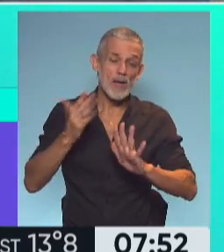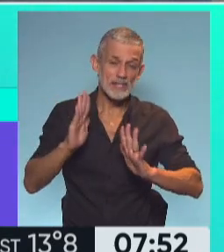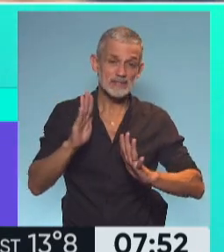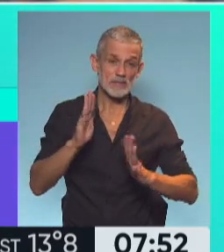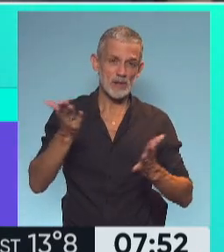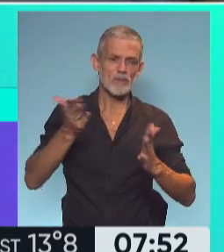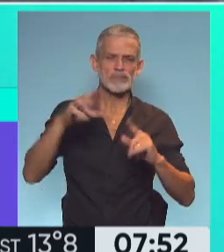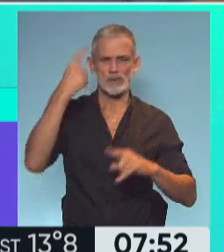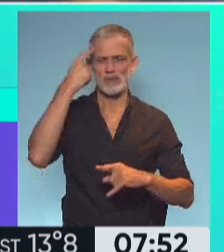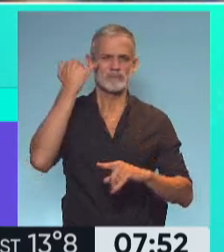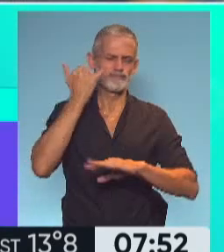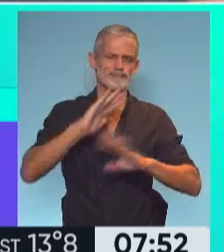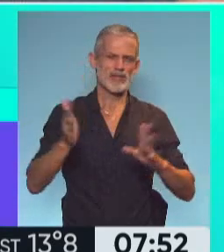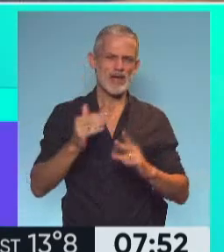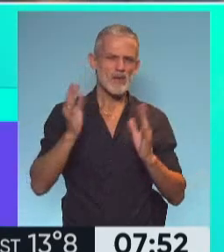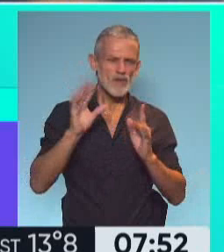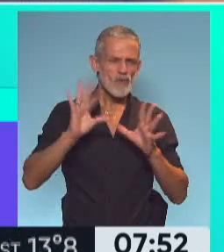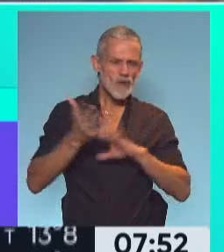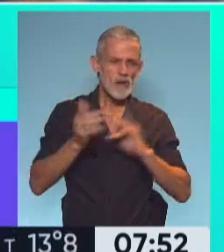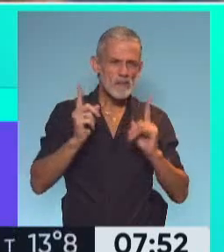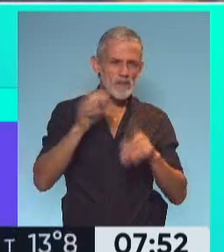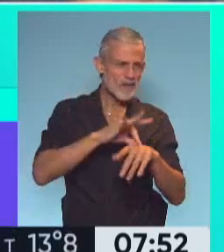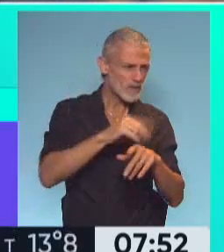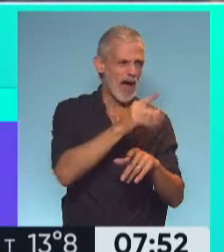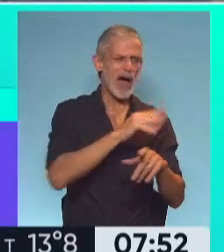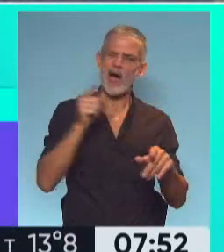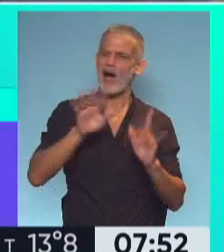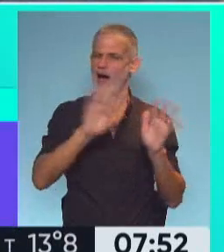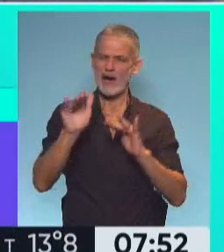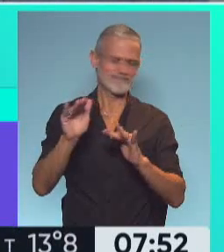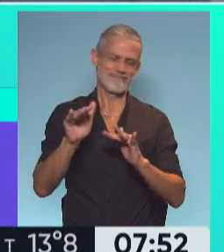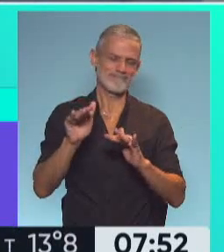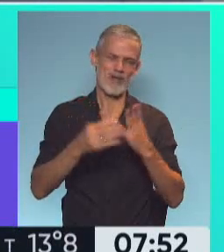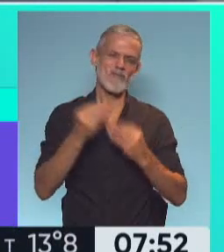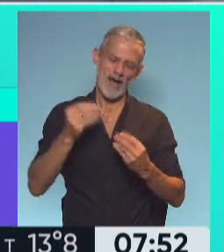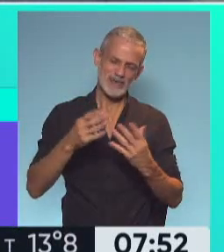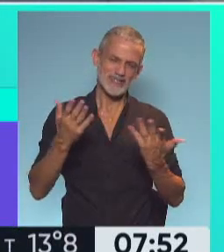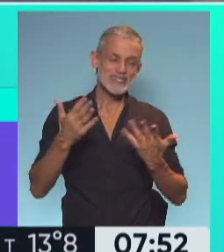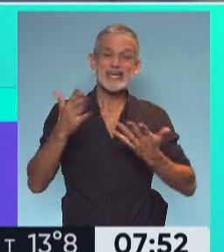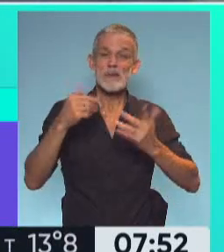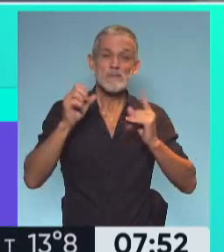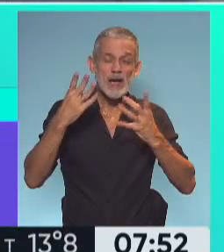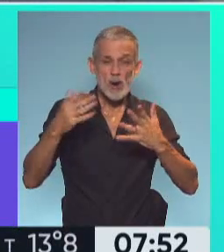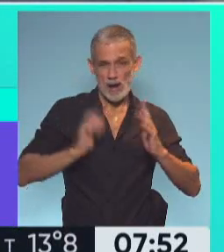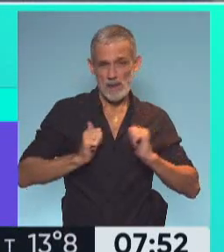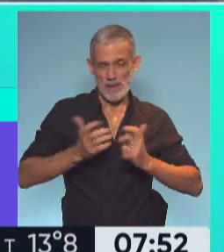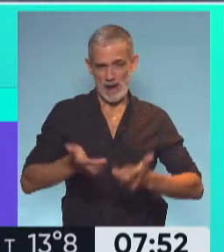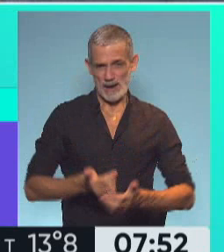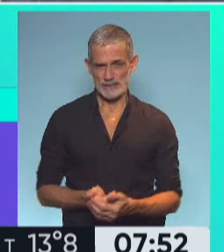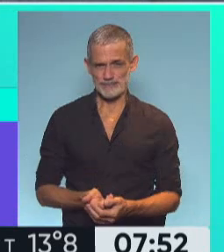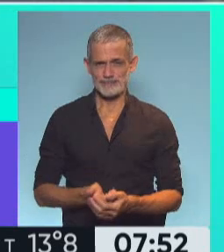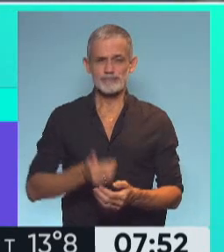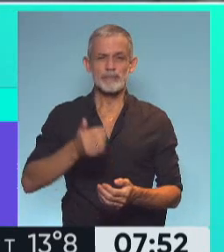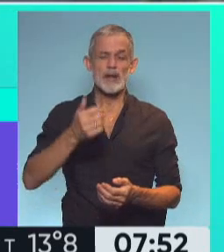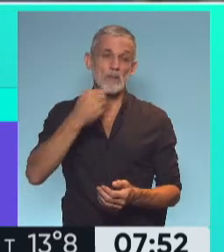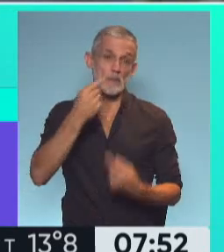es que extrapolar modelos a veces tiene un margen de error bastante grande, como nos viene pasando todo el año pasado. Ale,